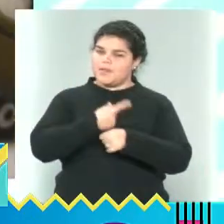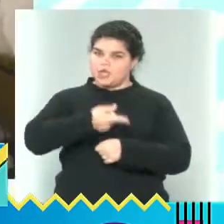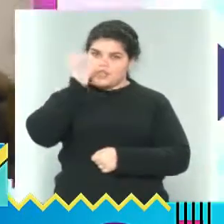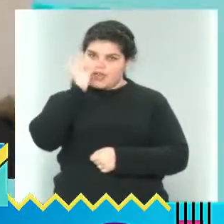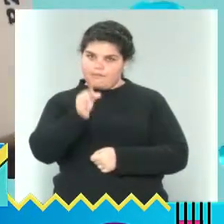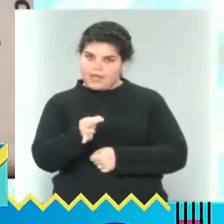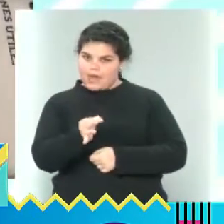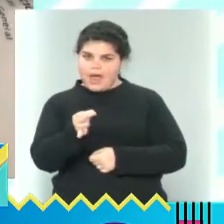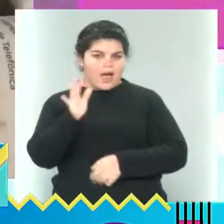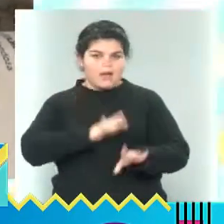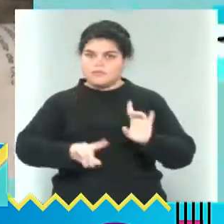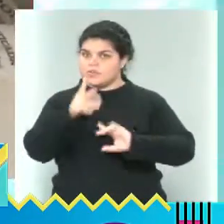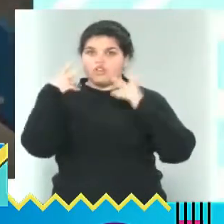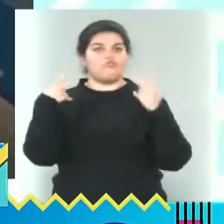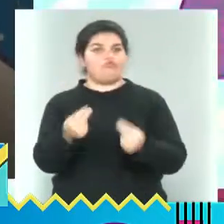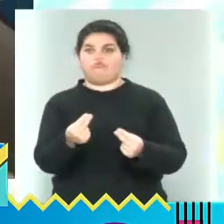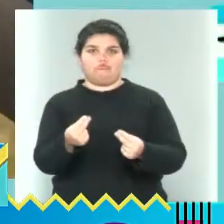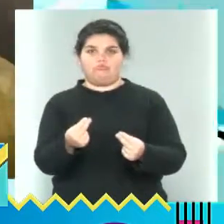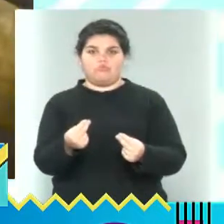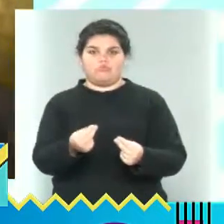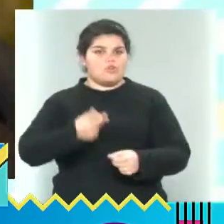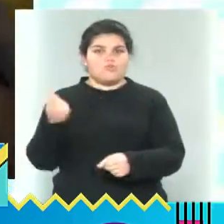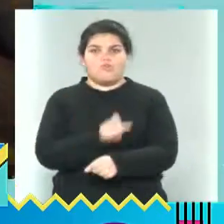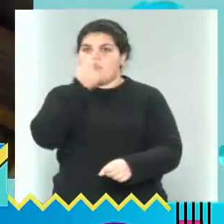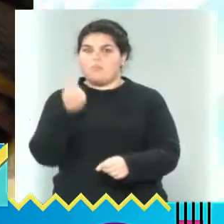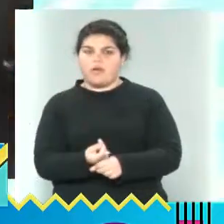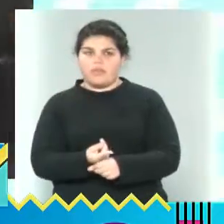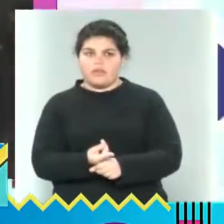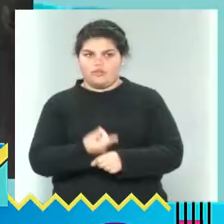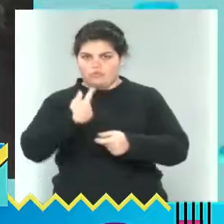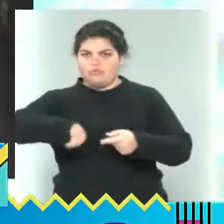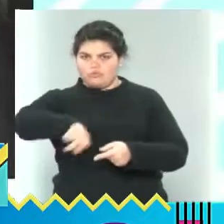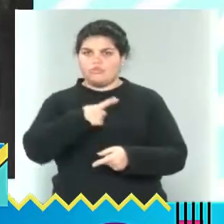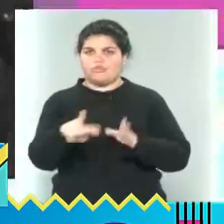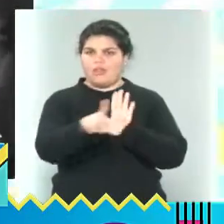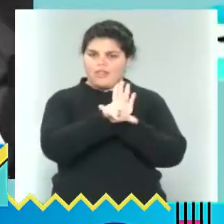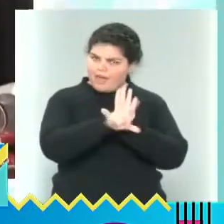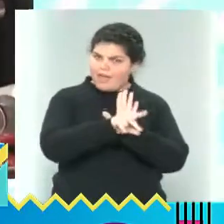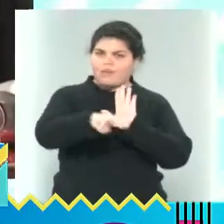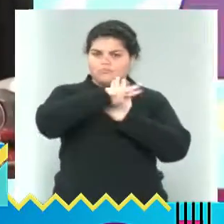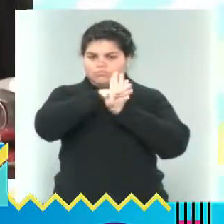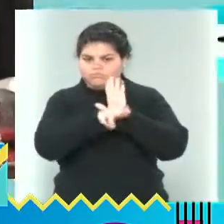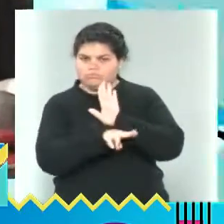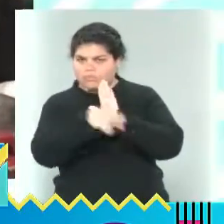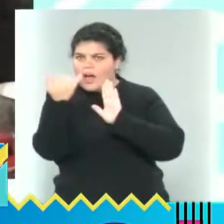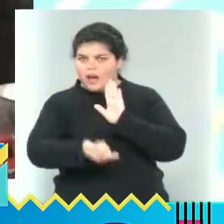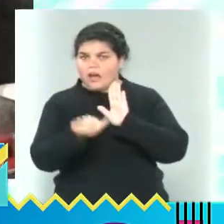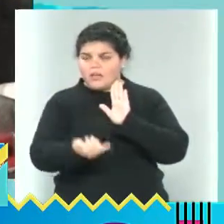no se tiene que hacer no se tiene que incumplir con las leyes. Tenemos muchas leyes, mucha regulación en materia de